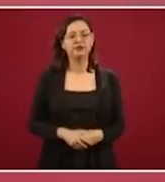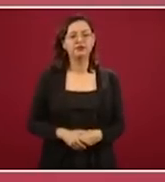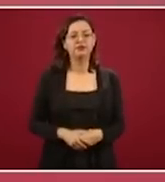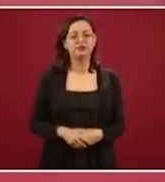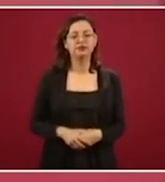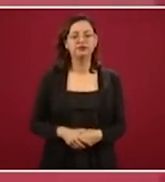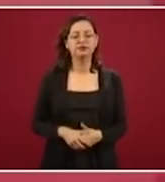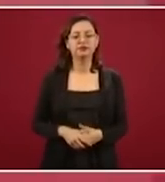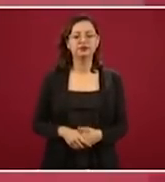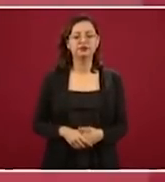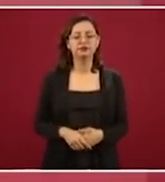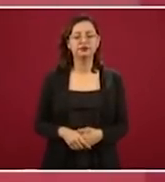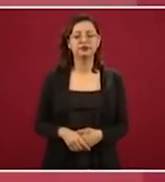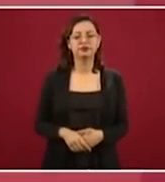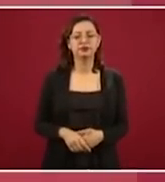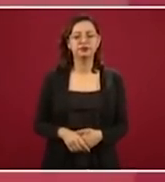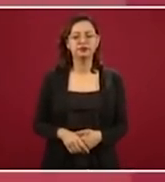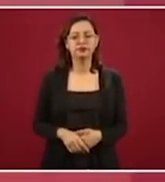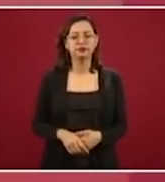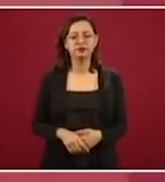que ellos tienen